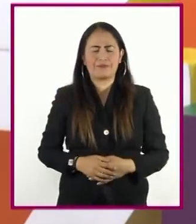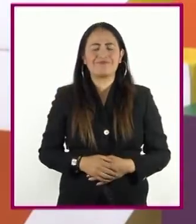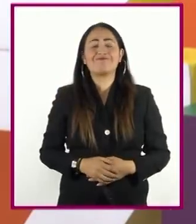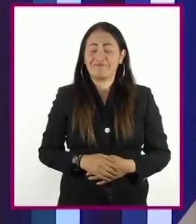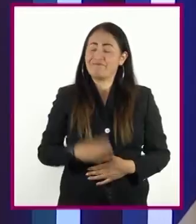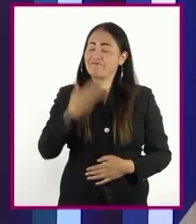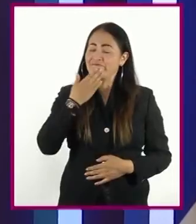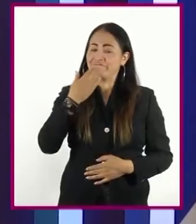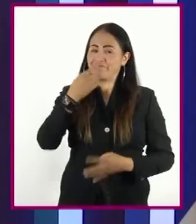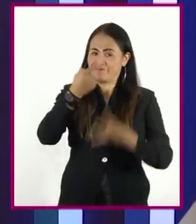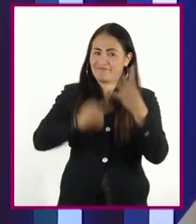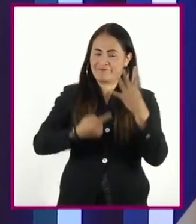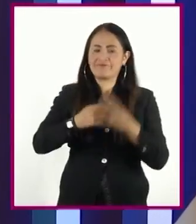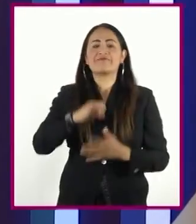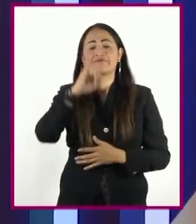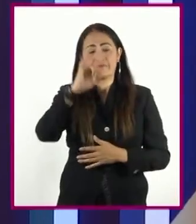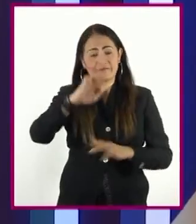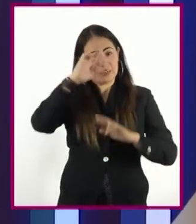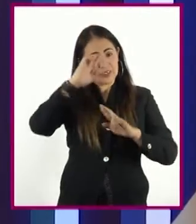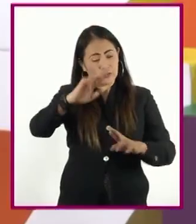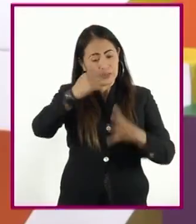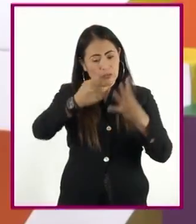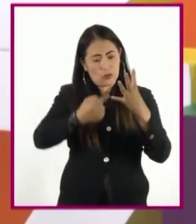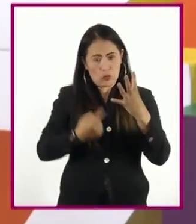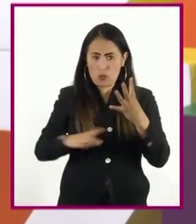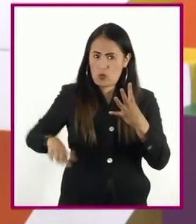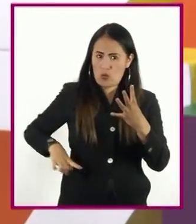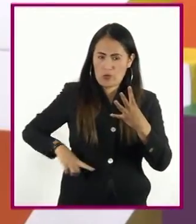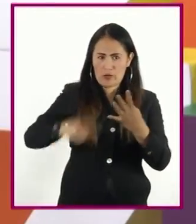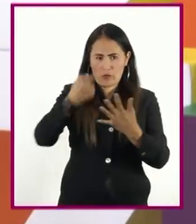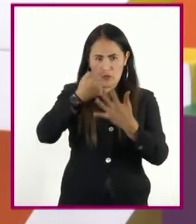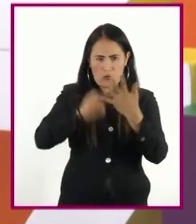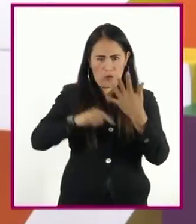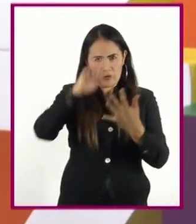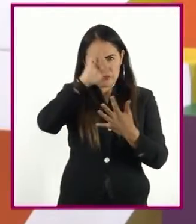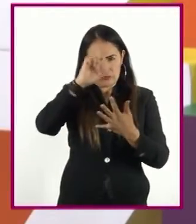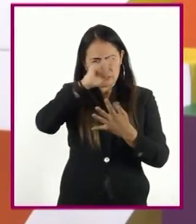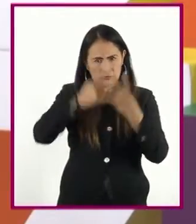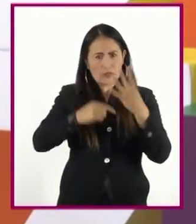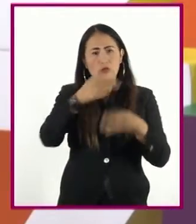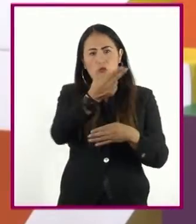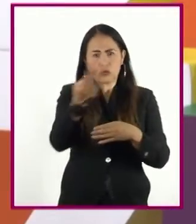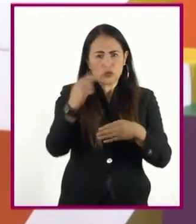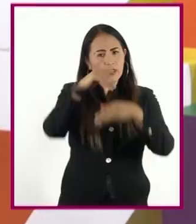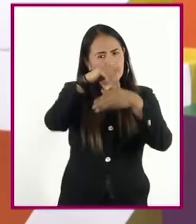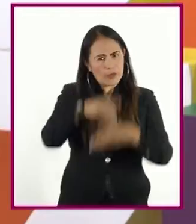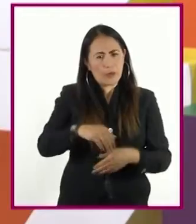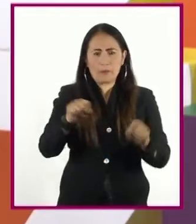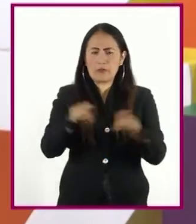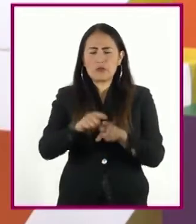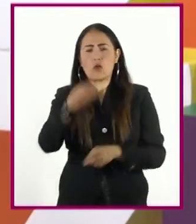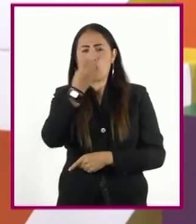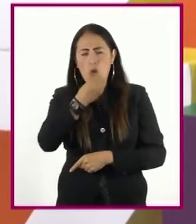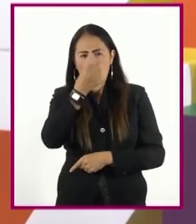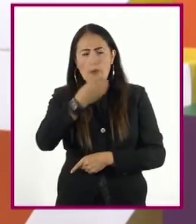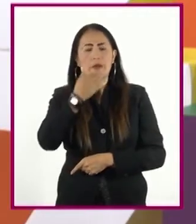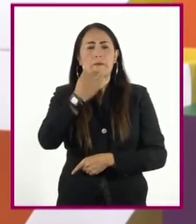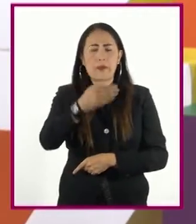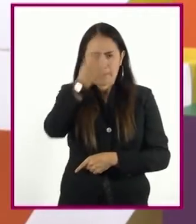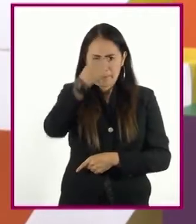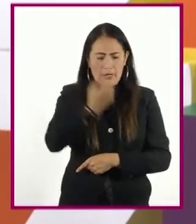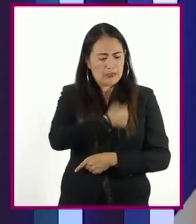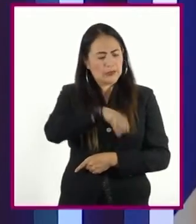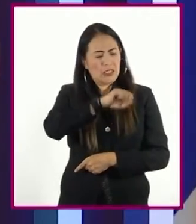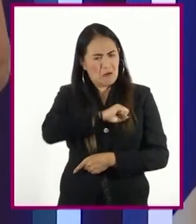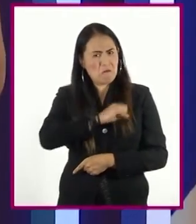recordatorio, Daniel. Hay que respetar todos los protocolos sanitarios establecidos, así como cuidar nuestra alimentación para mantener una buena